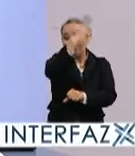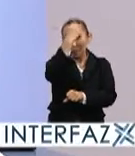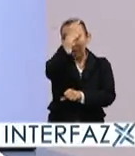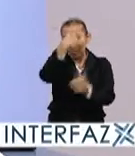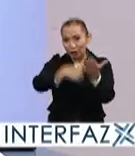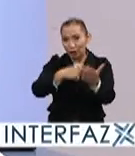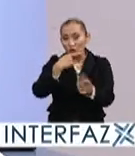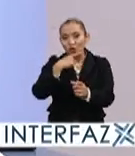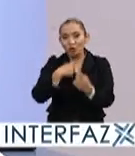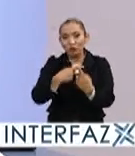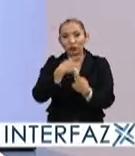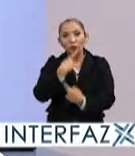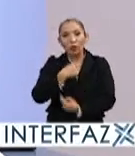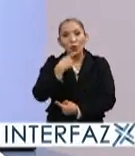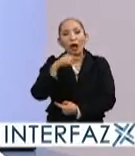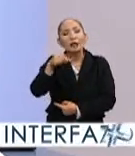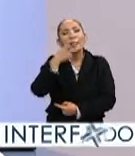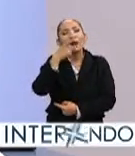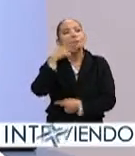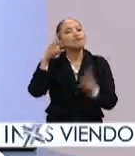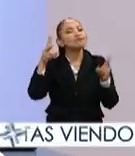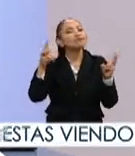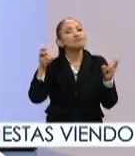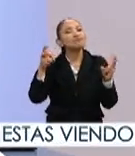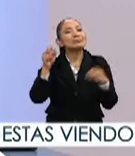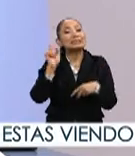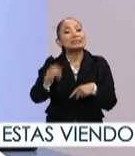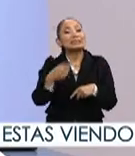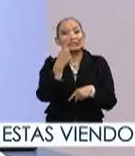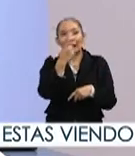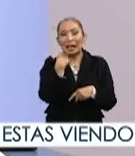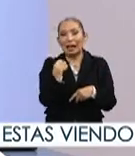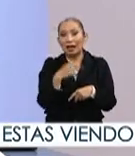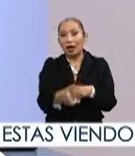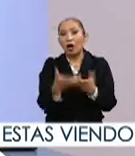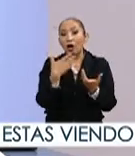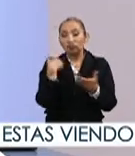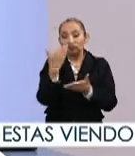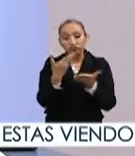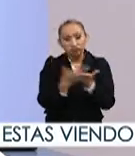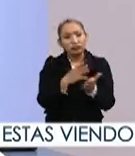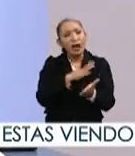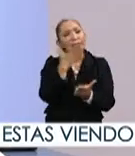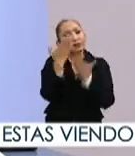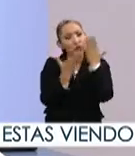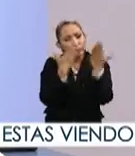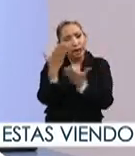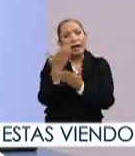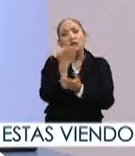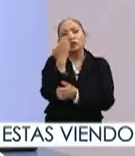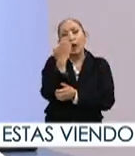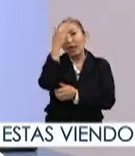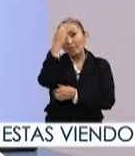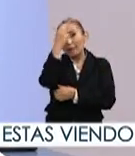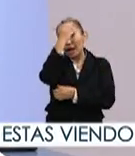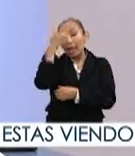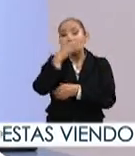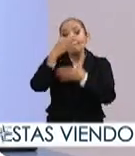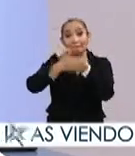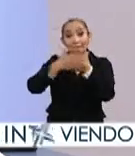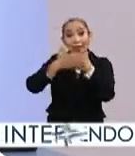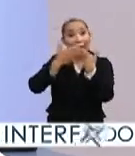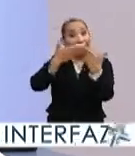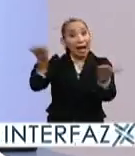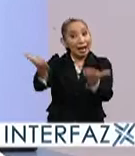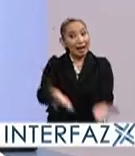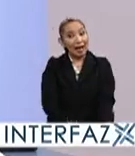la Cruz Roja Mexicana y nos va a hablar precisamente de la oferta educativa que tienen estas escuelas de enfermería y la convocatoria